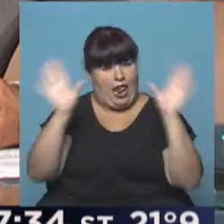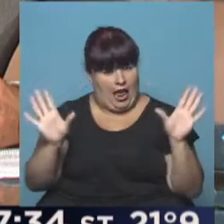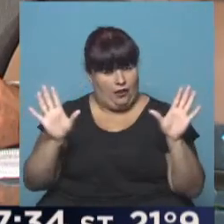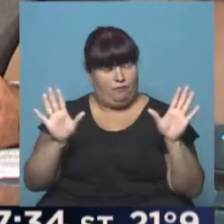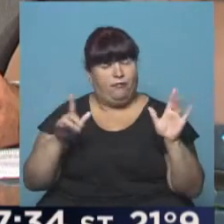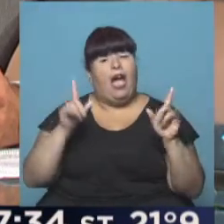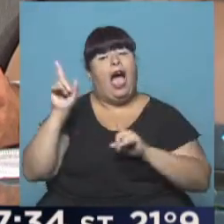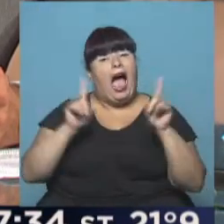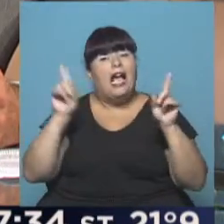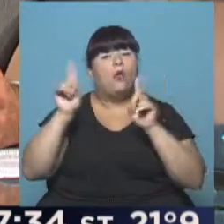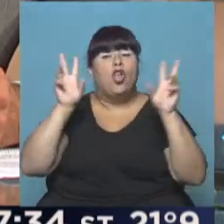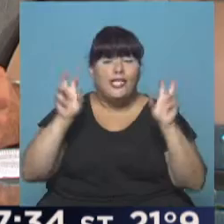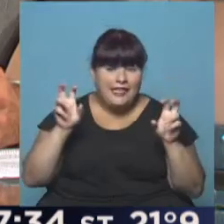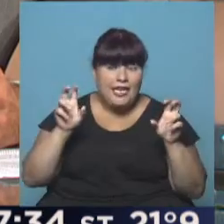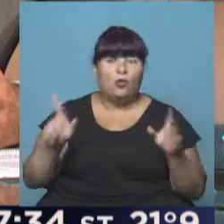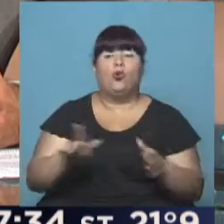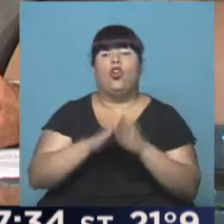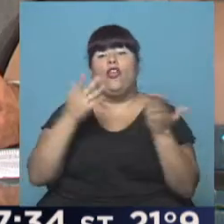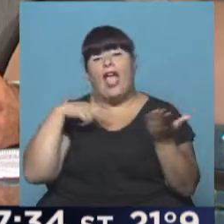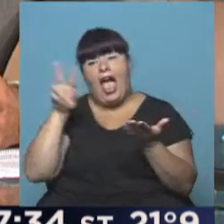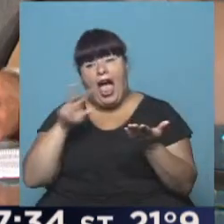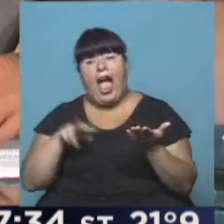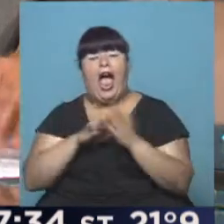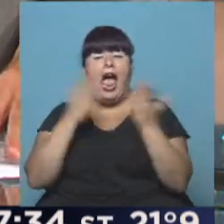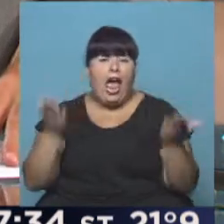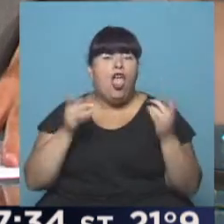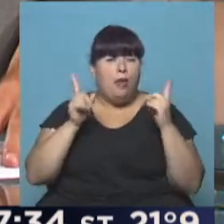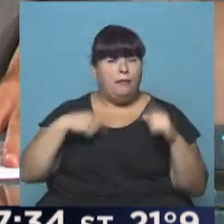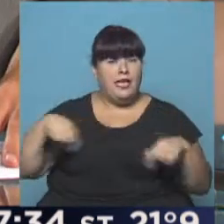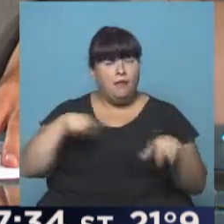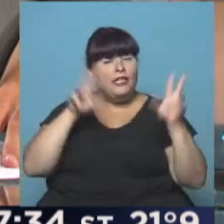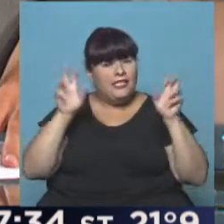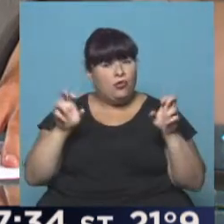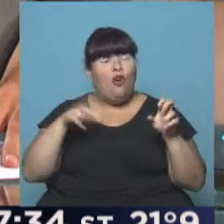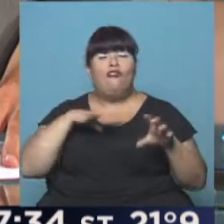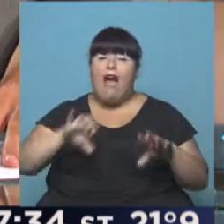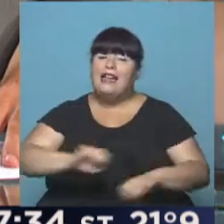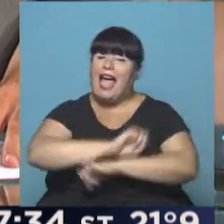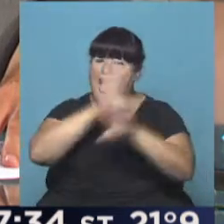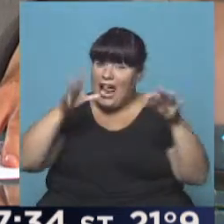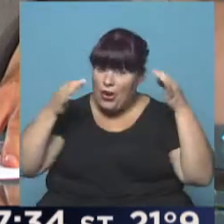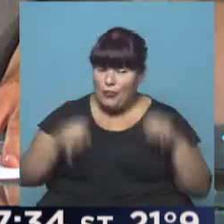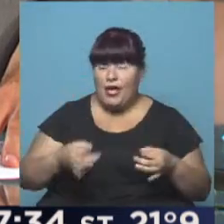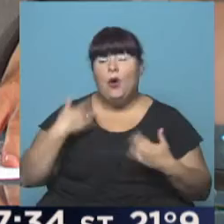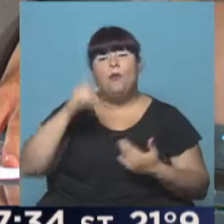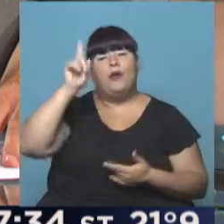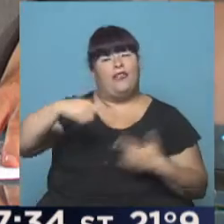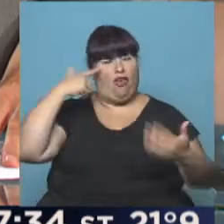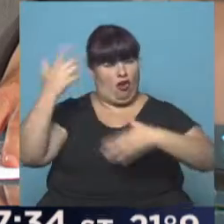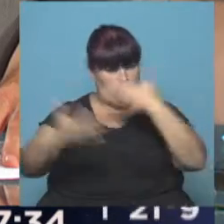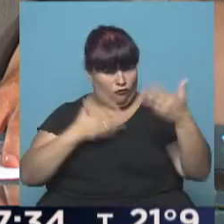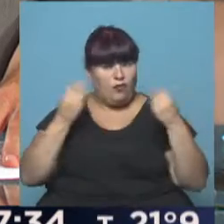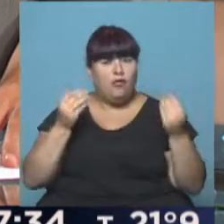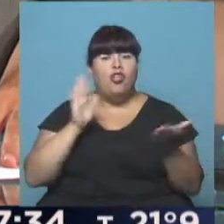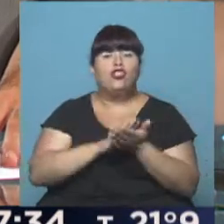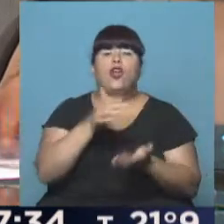Y muchas veces hay títulos que en las publicaciones que leemos en la gráfica o mismo en nuestros títulos, que si no se aclaran las cosas bien, puede llevar a la confusión. Estamos